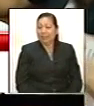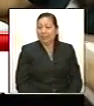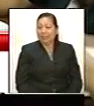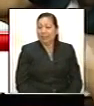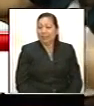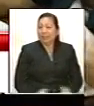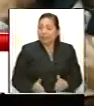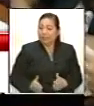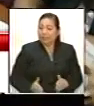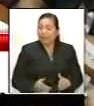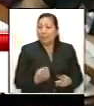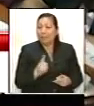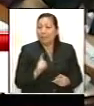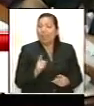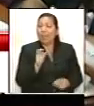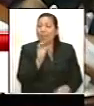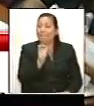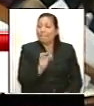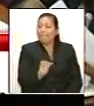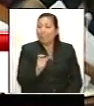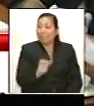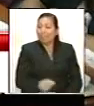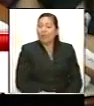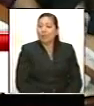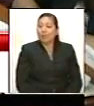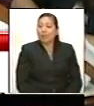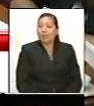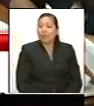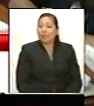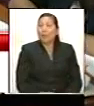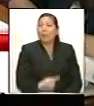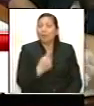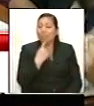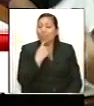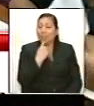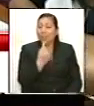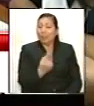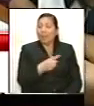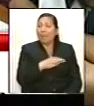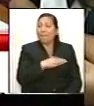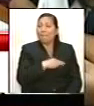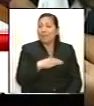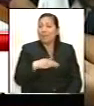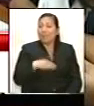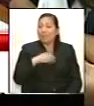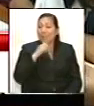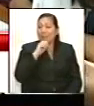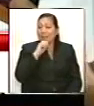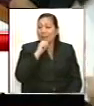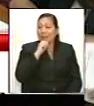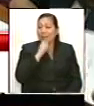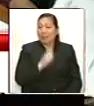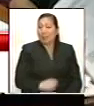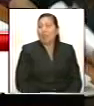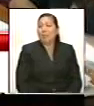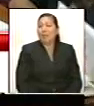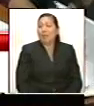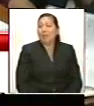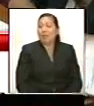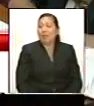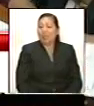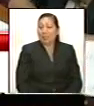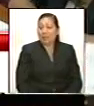la ruta de atención para el ciudadano, conforme ha dicho la representante del Ministerio de la Mujer. Entonces, como